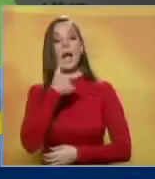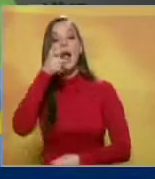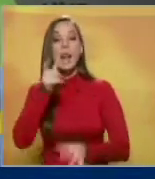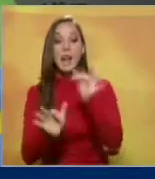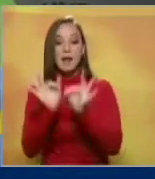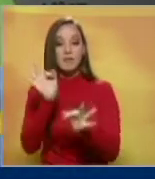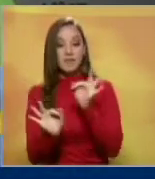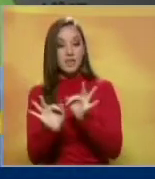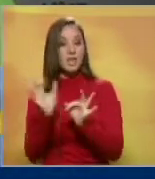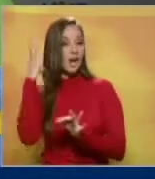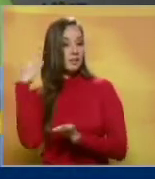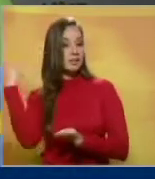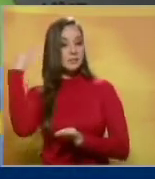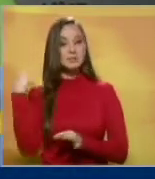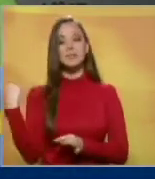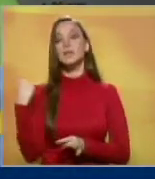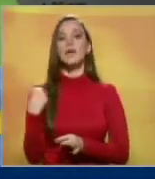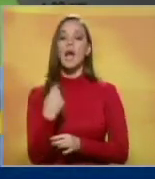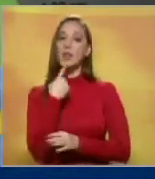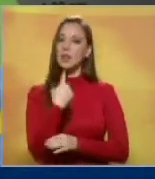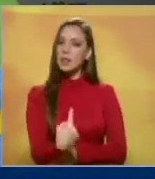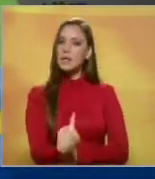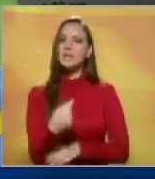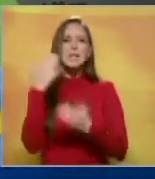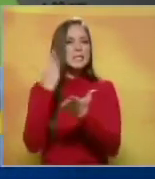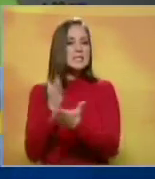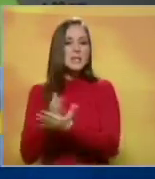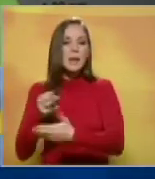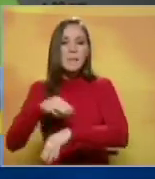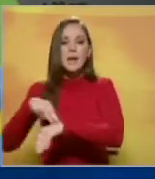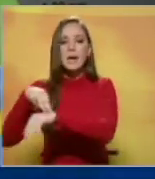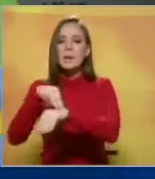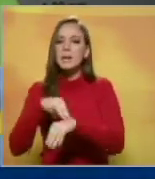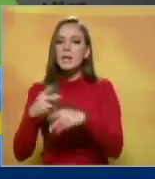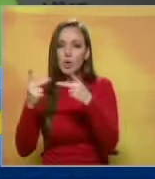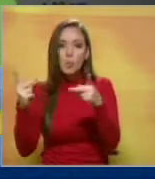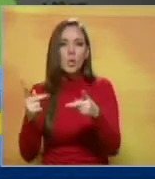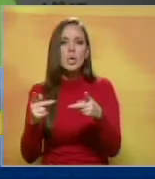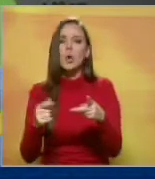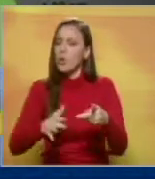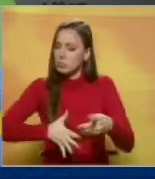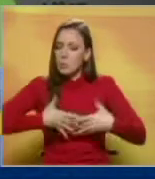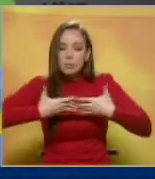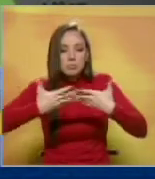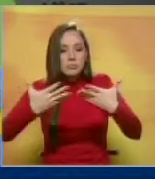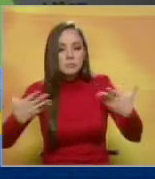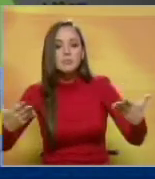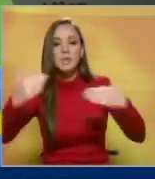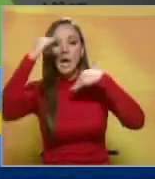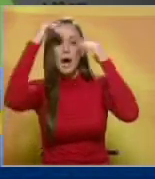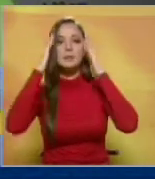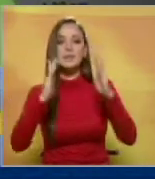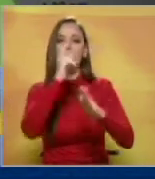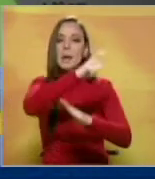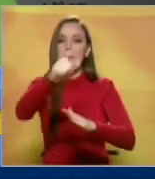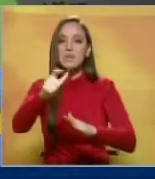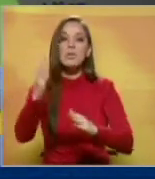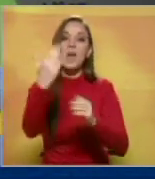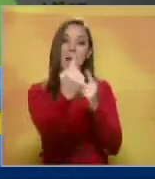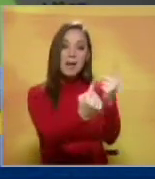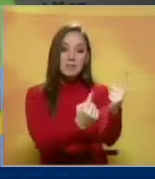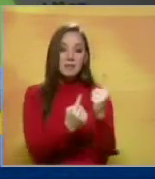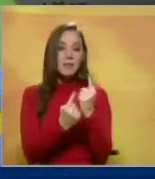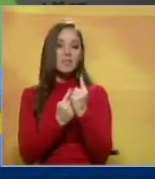república luisa ortega díaz precisó que siempre en el ministerio público se ha entendido a todas aquellas personas que han ido a consignar denuncias o a manifestar